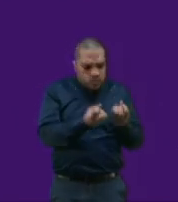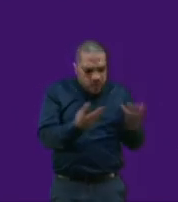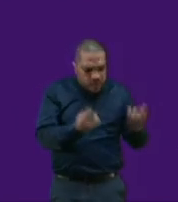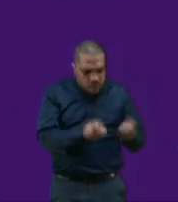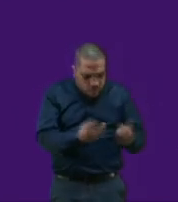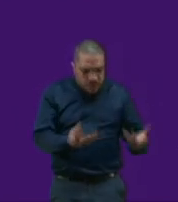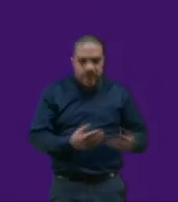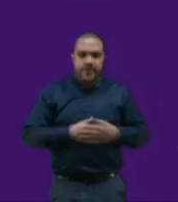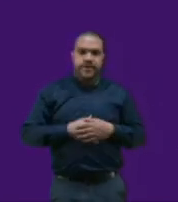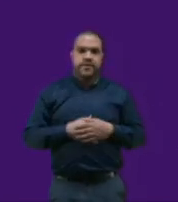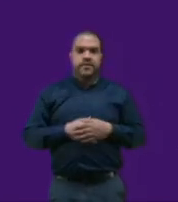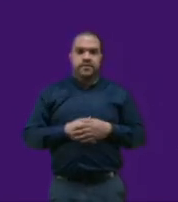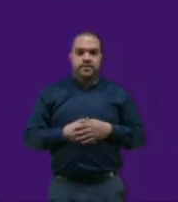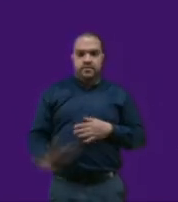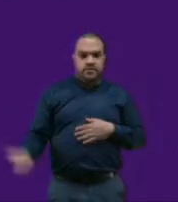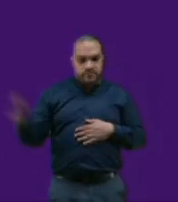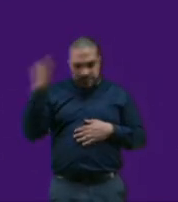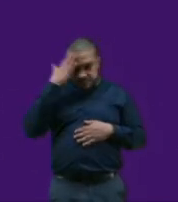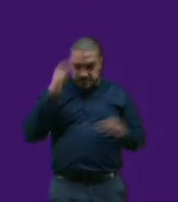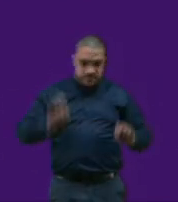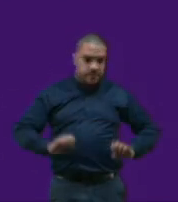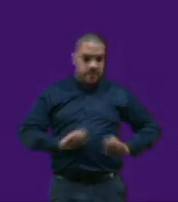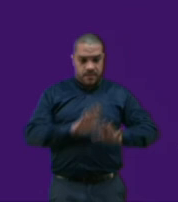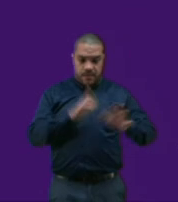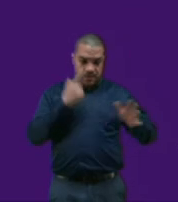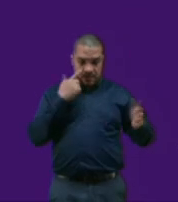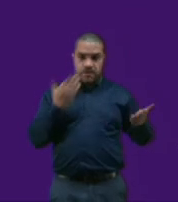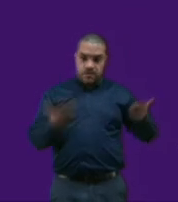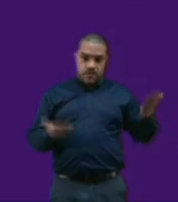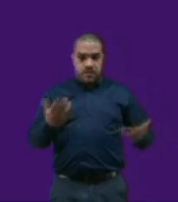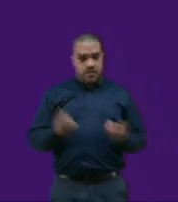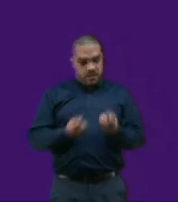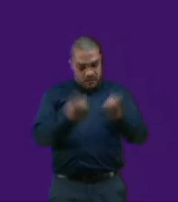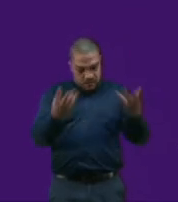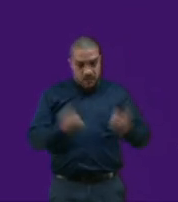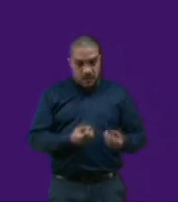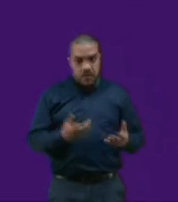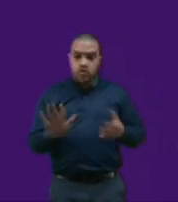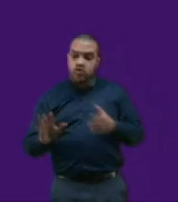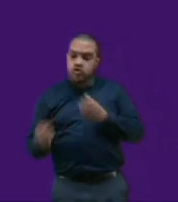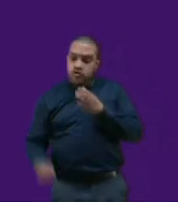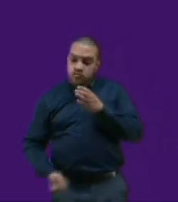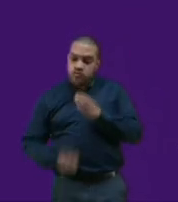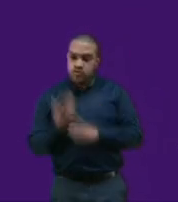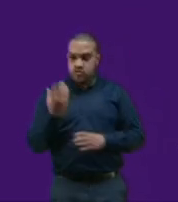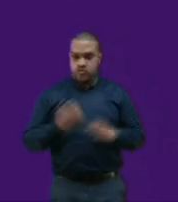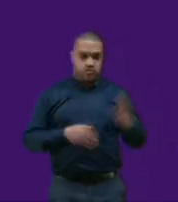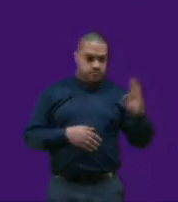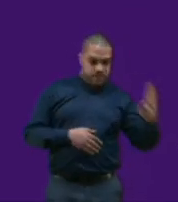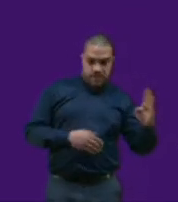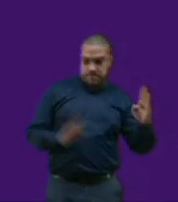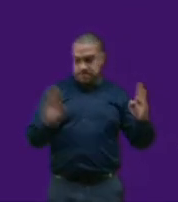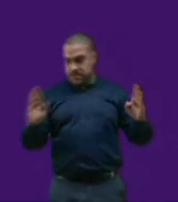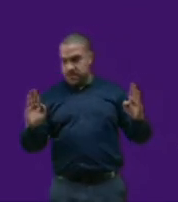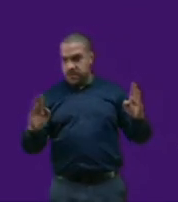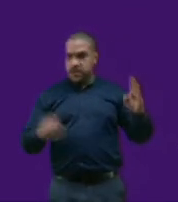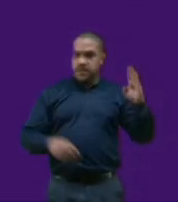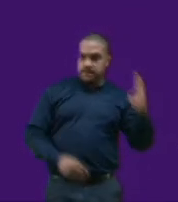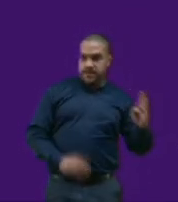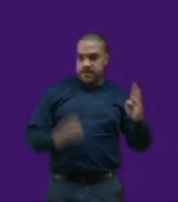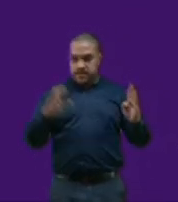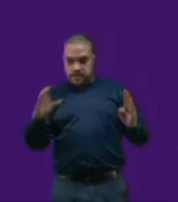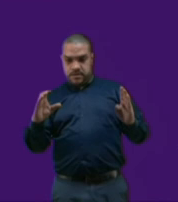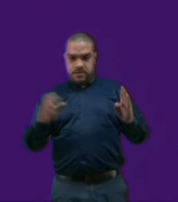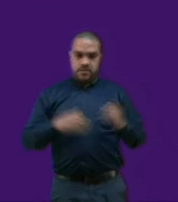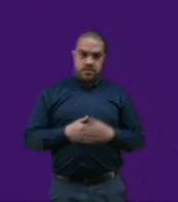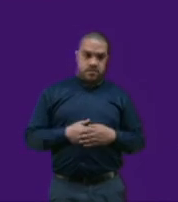Y de nuevo, hay cosas que son diferentes y contrastan entre un producto o un servicio B2B o B2C, pero tienes que ser muy claro a la